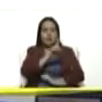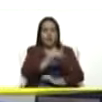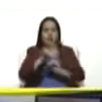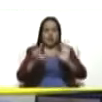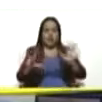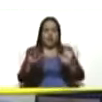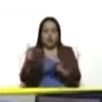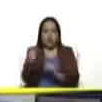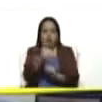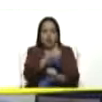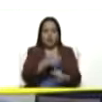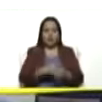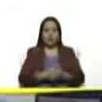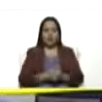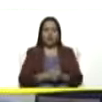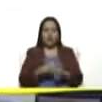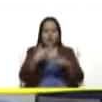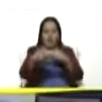por hectárea.